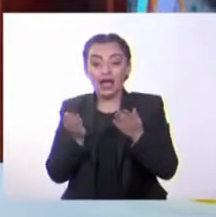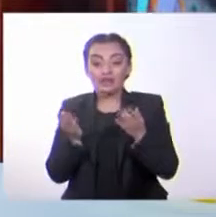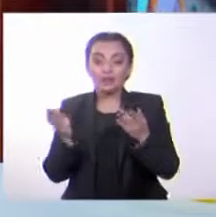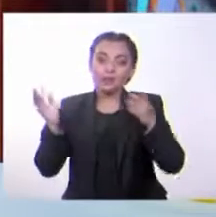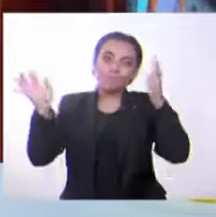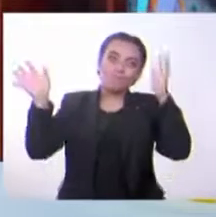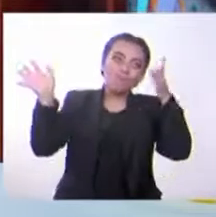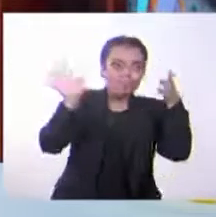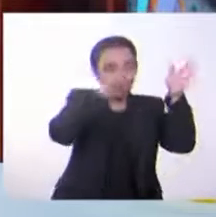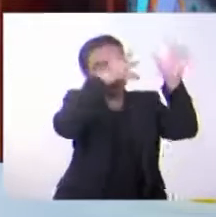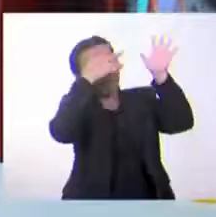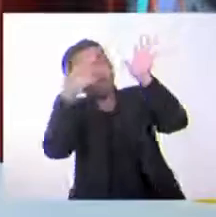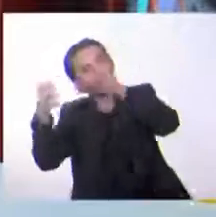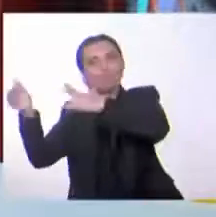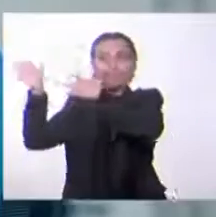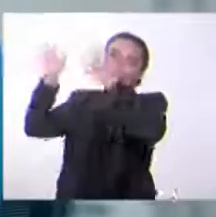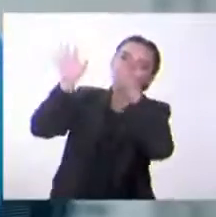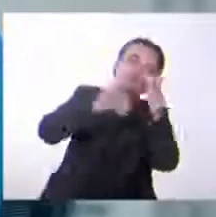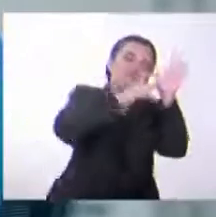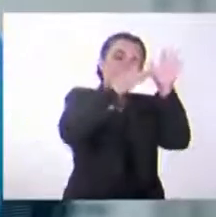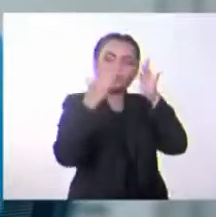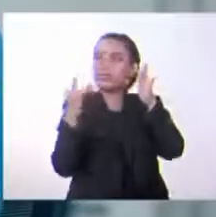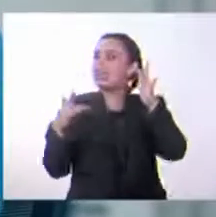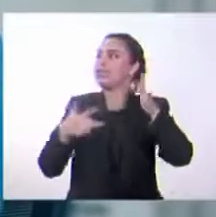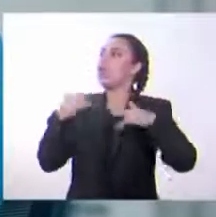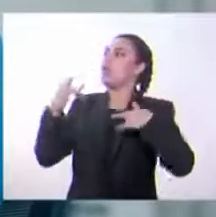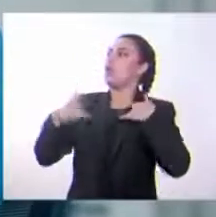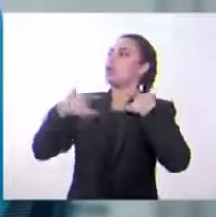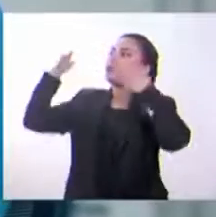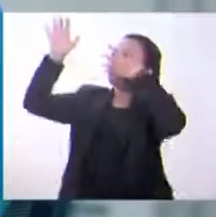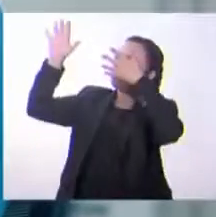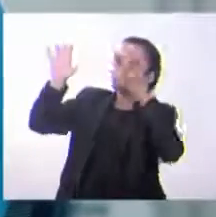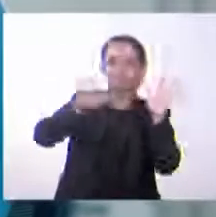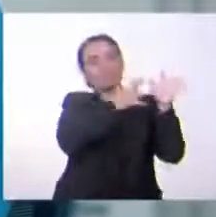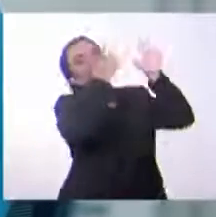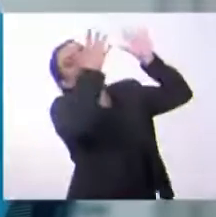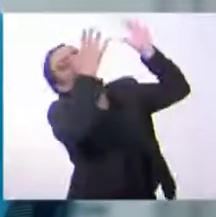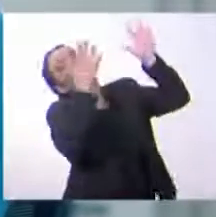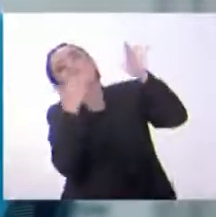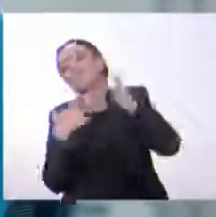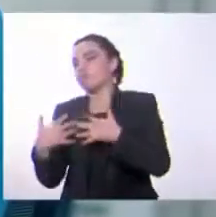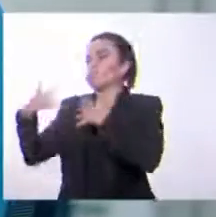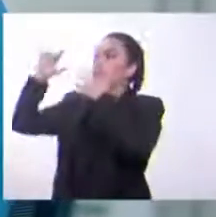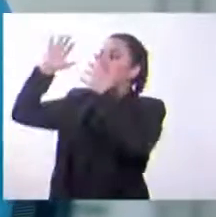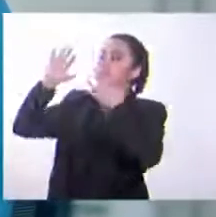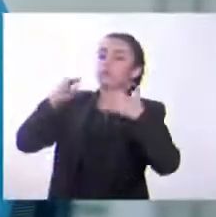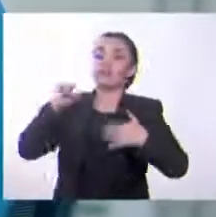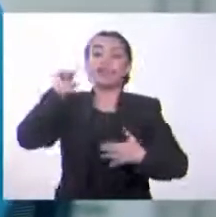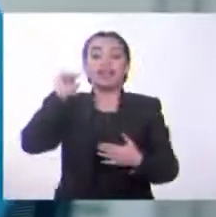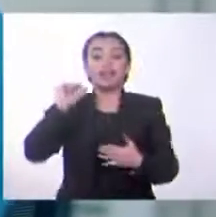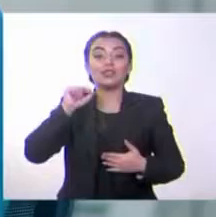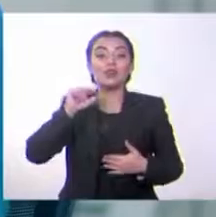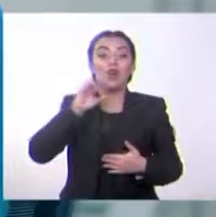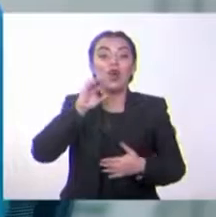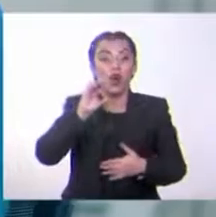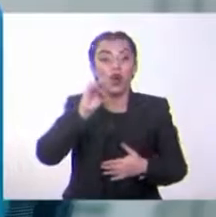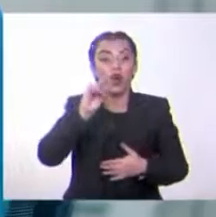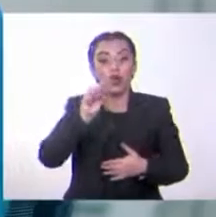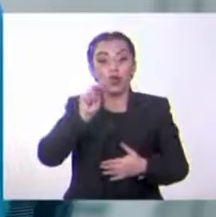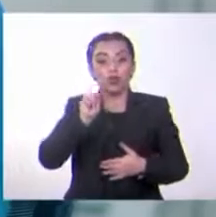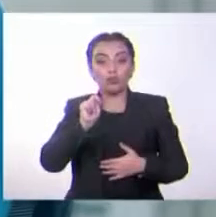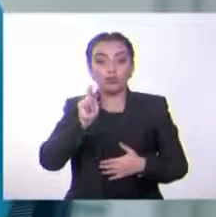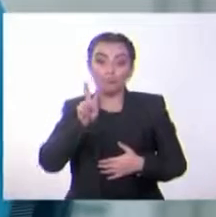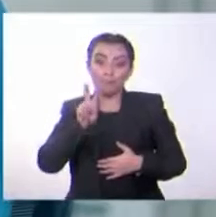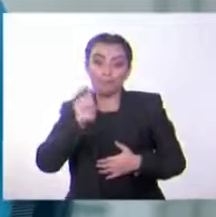que nosotros percibimos y se deben a la convección. Toda la atmósfera, lo